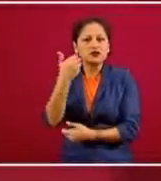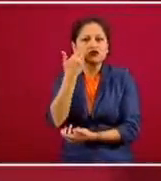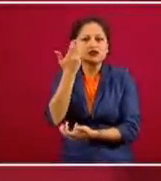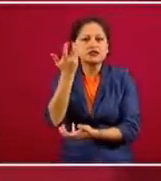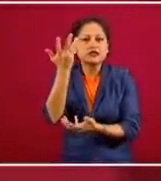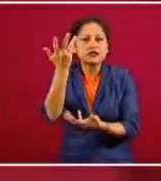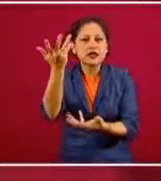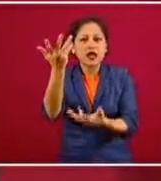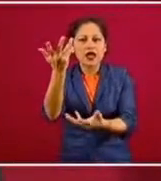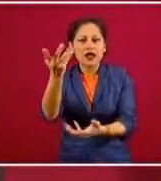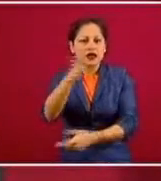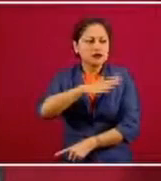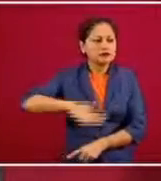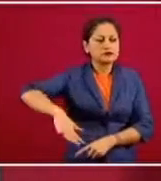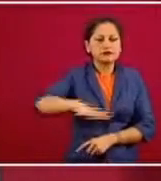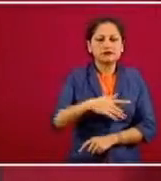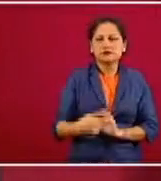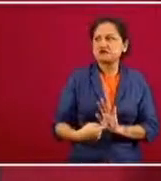Todavía ayer